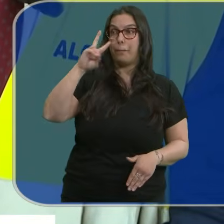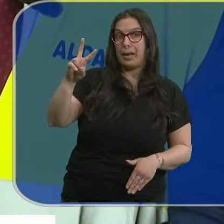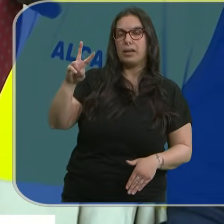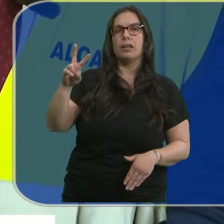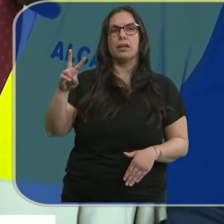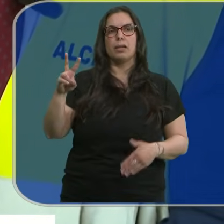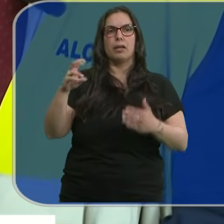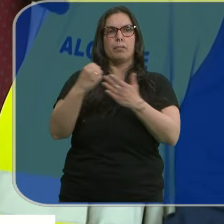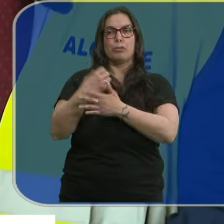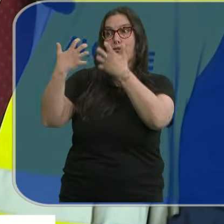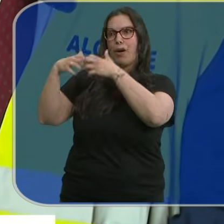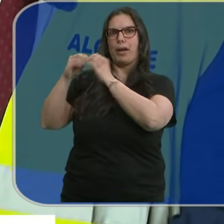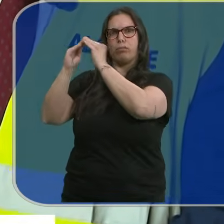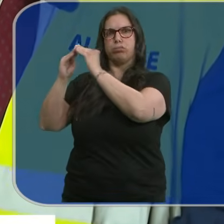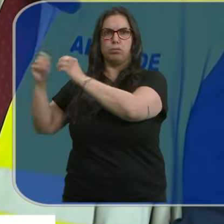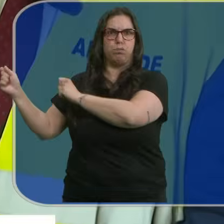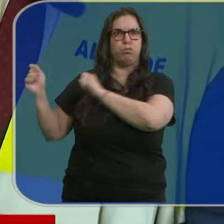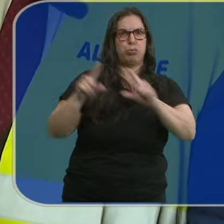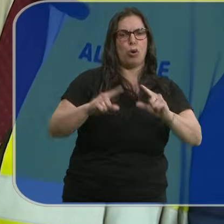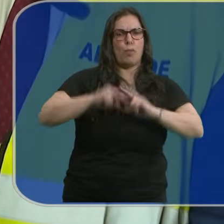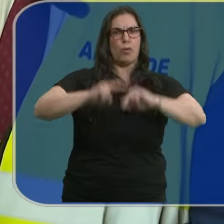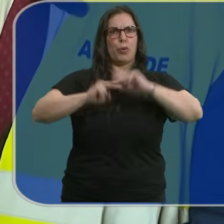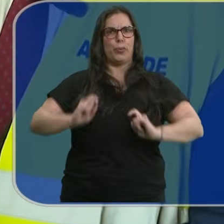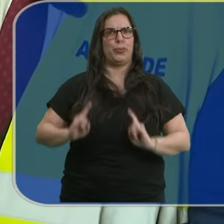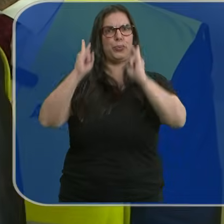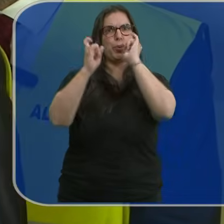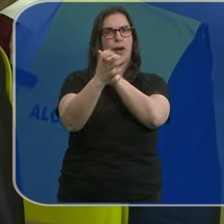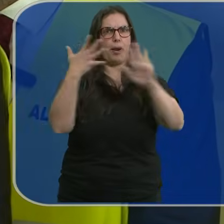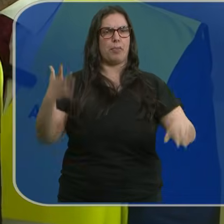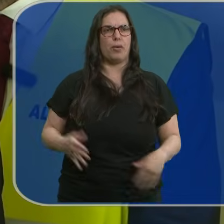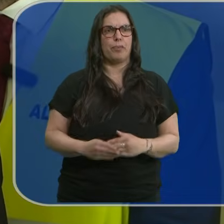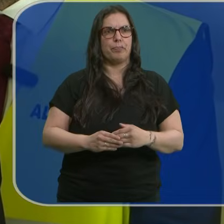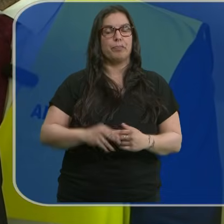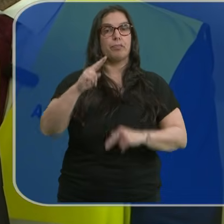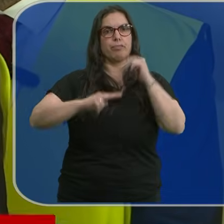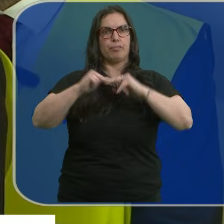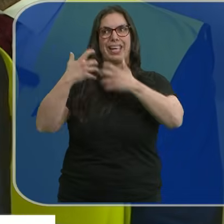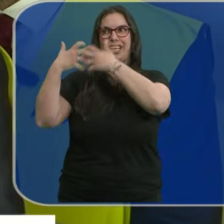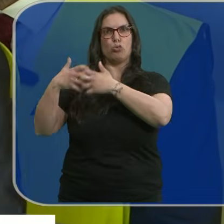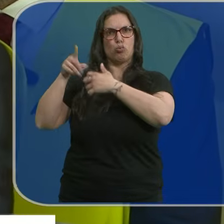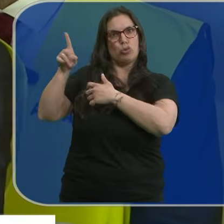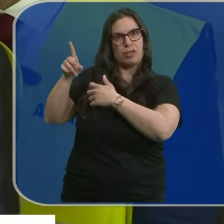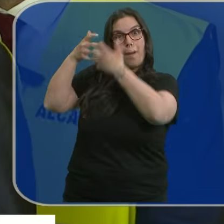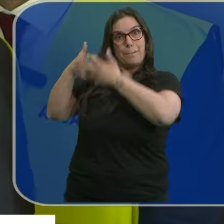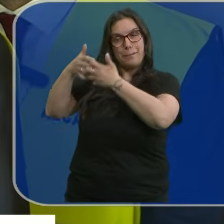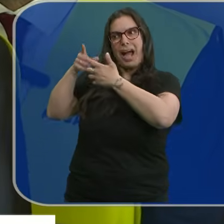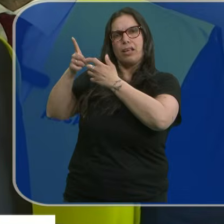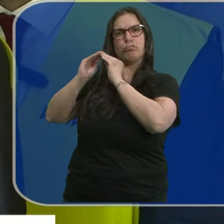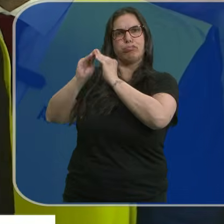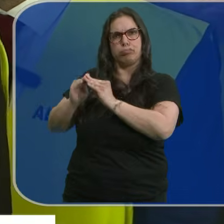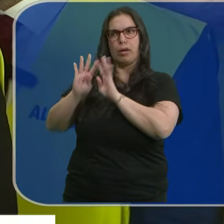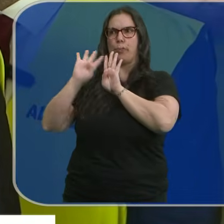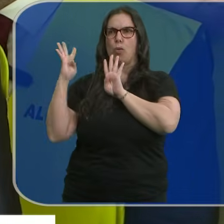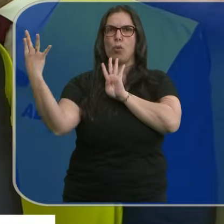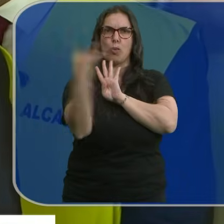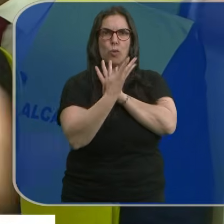visto, han venido de fábrica y por tanto nos ha permitido construir más rápido. Es construcción industrializada, tanto la estructura con vuestros cerramientos exteriores,